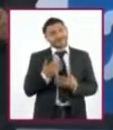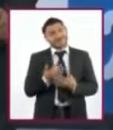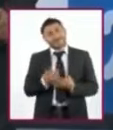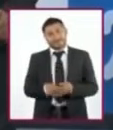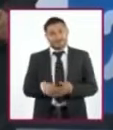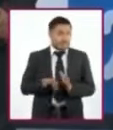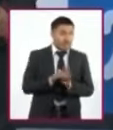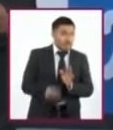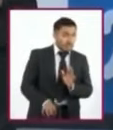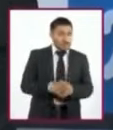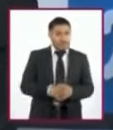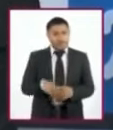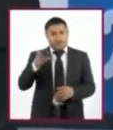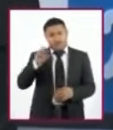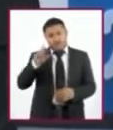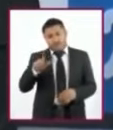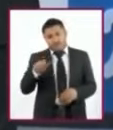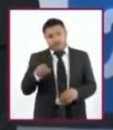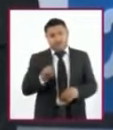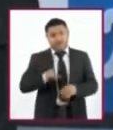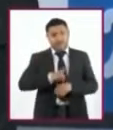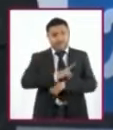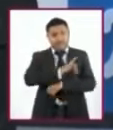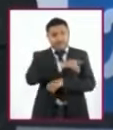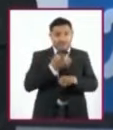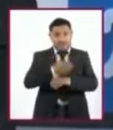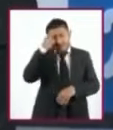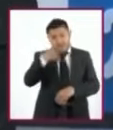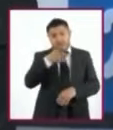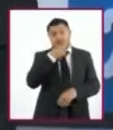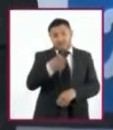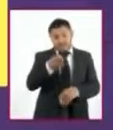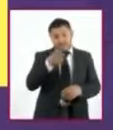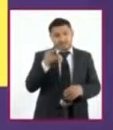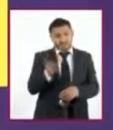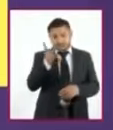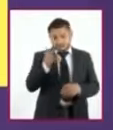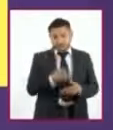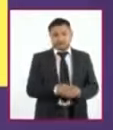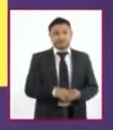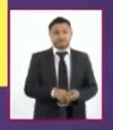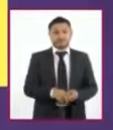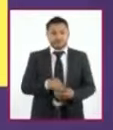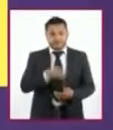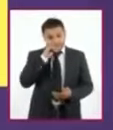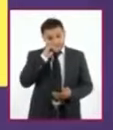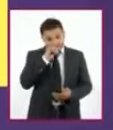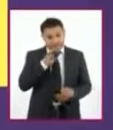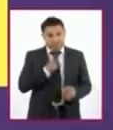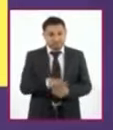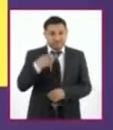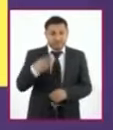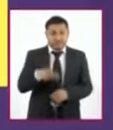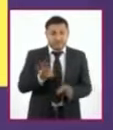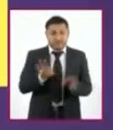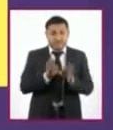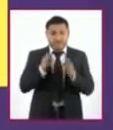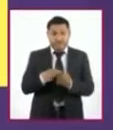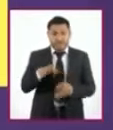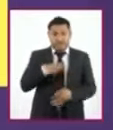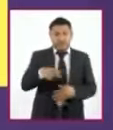Por ejemplo, desde la colonia Caracoles en el Estado de México nos llega la siguiente pregunta. ¿Cómo se llama a una figura que